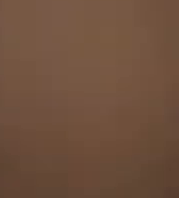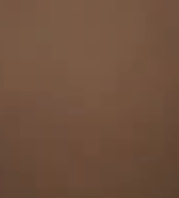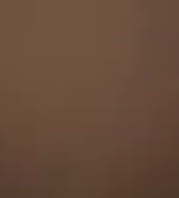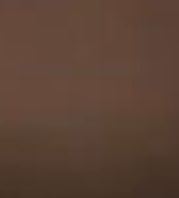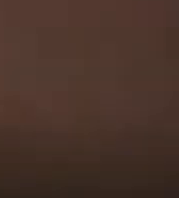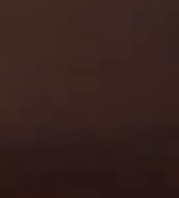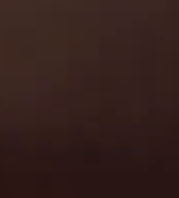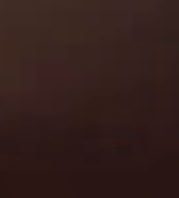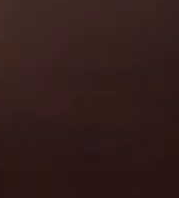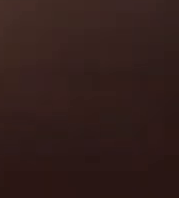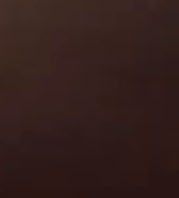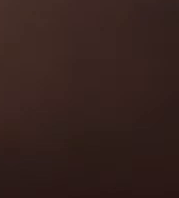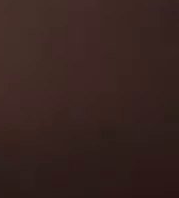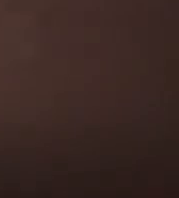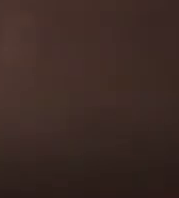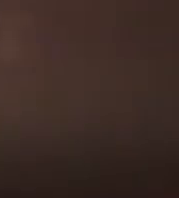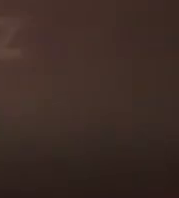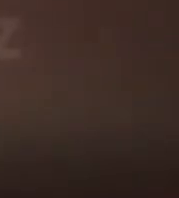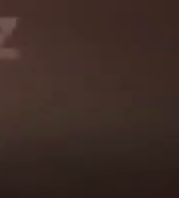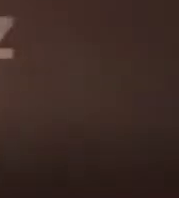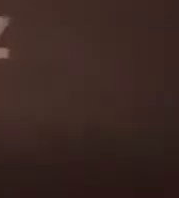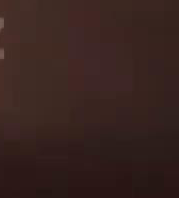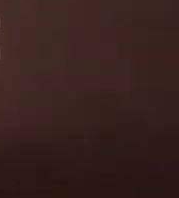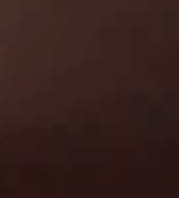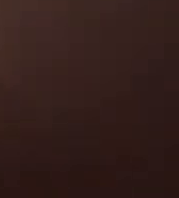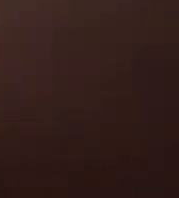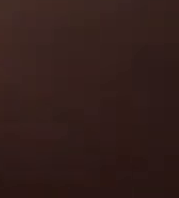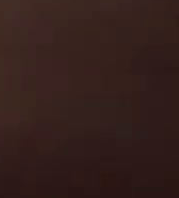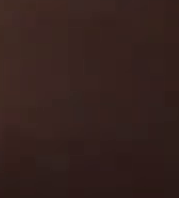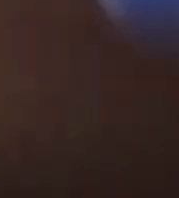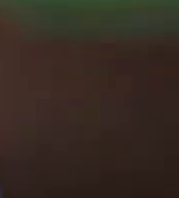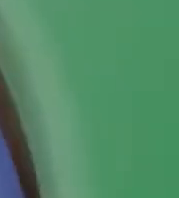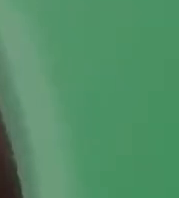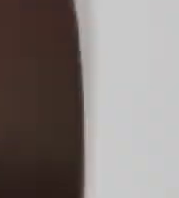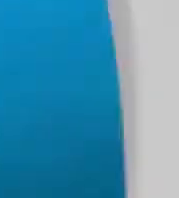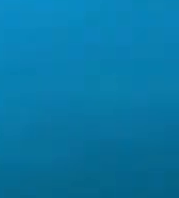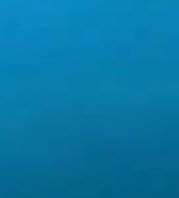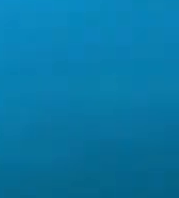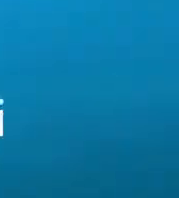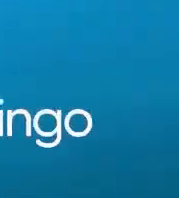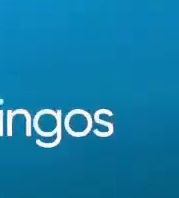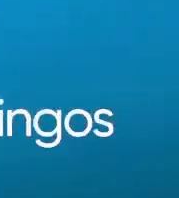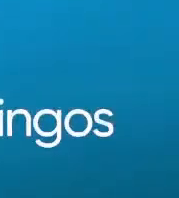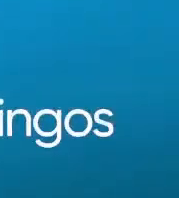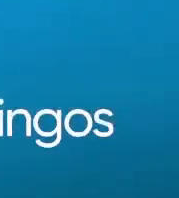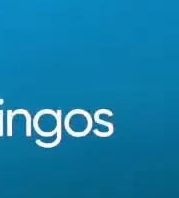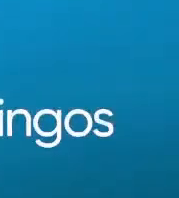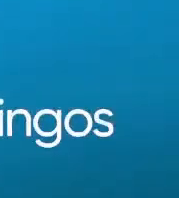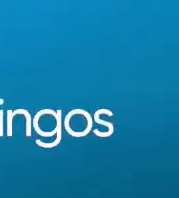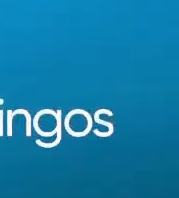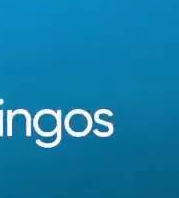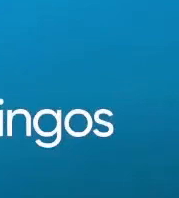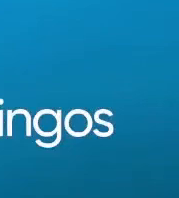Lo mejor de Jorge Ruiz. Sábados y domingos, 23 horas por Bolivia TV.